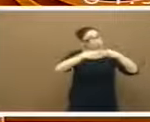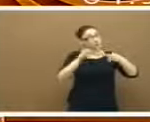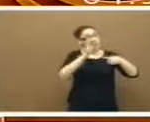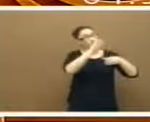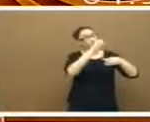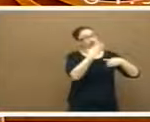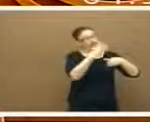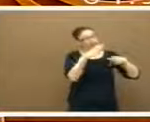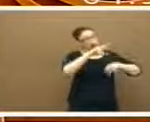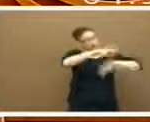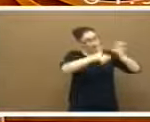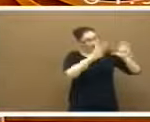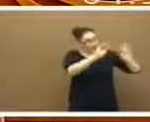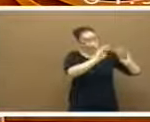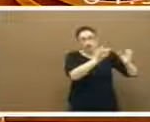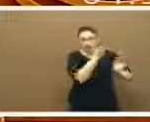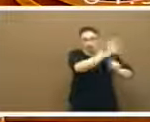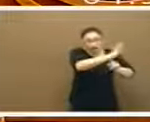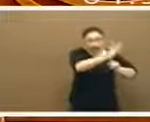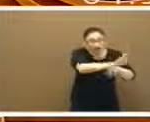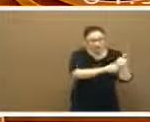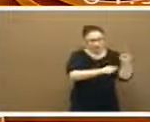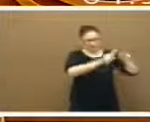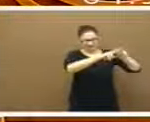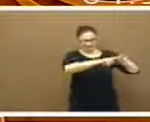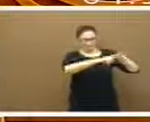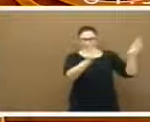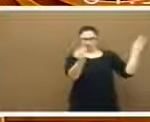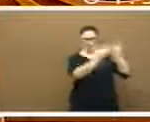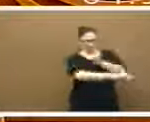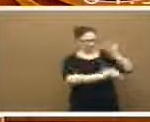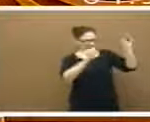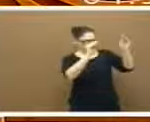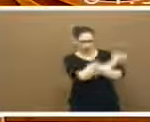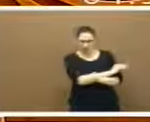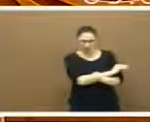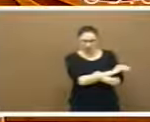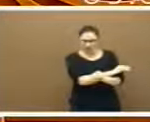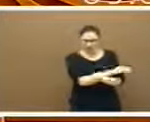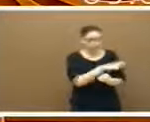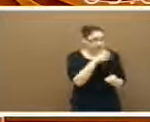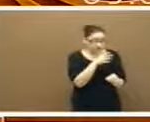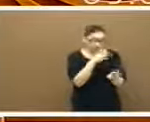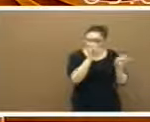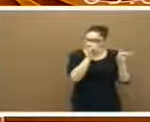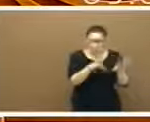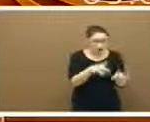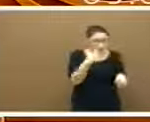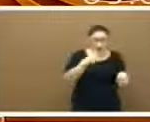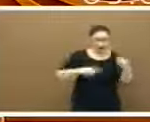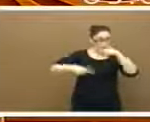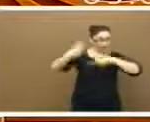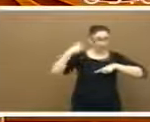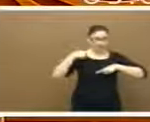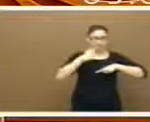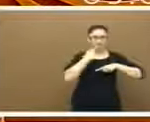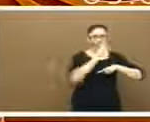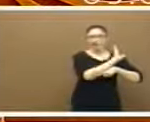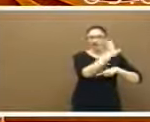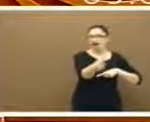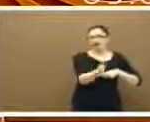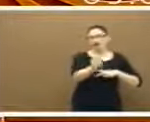Parlamentario Socialista son enmiendas incoherentes y contradictorias, porque afectan una vez más, como en años anteriores, a bajas y